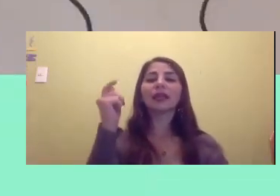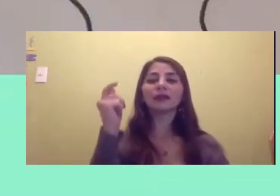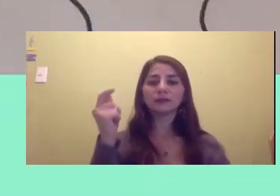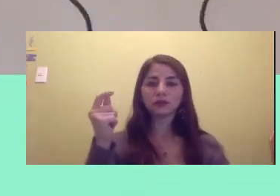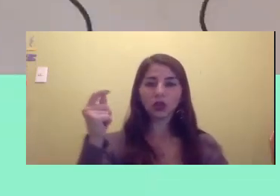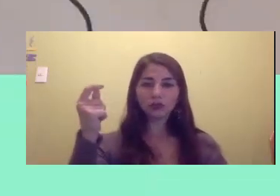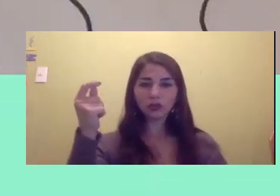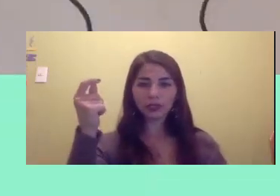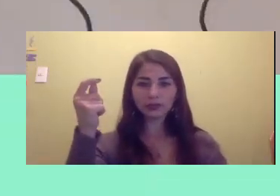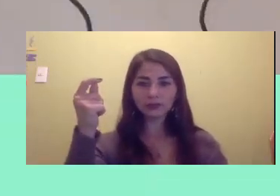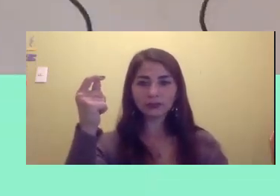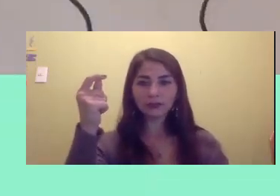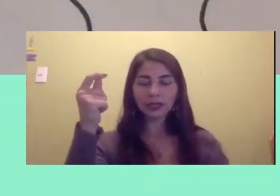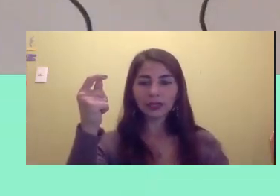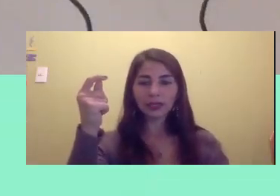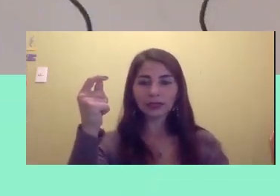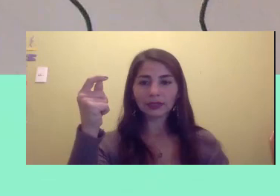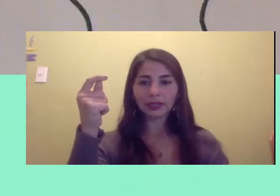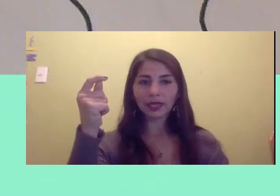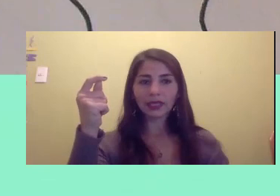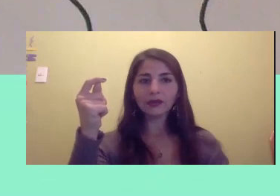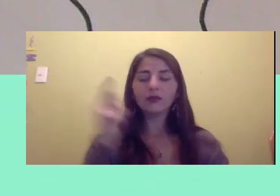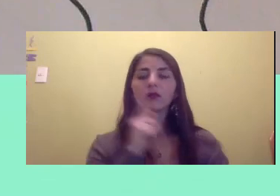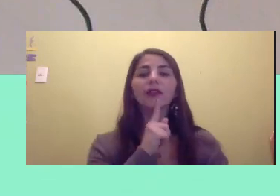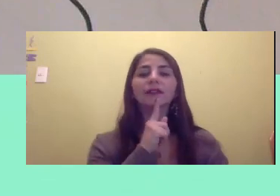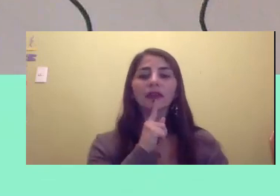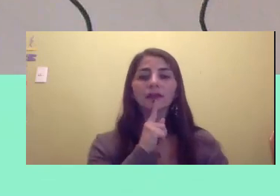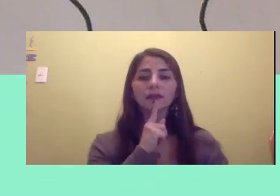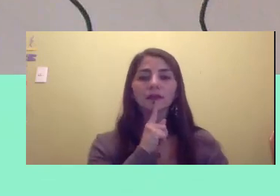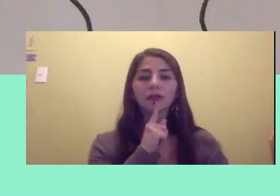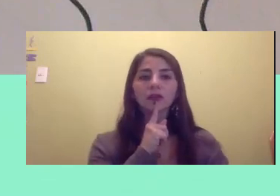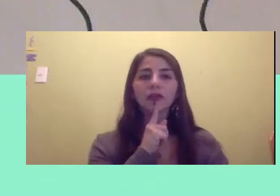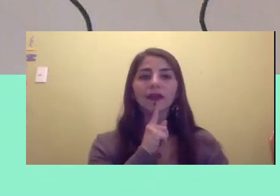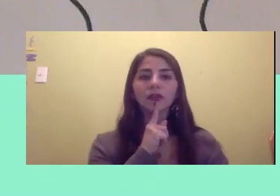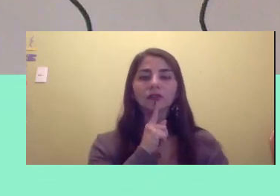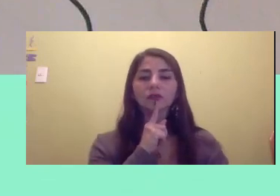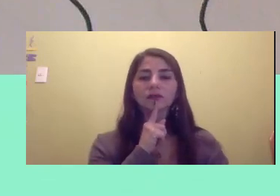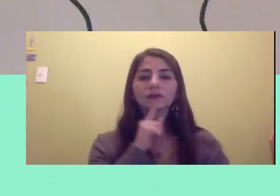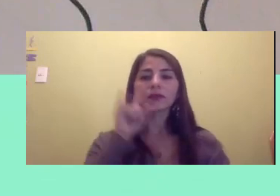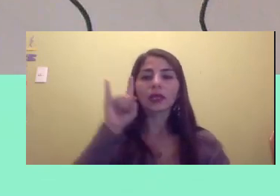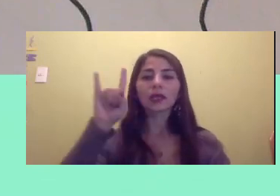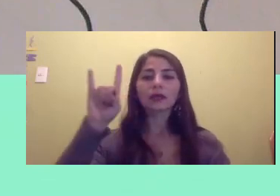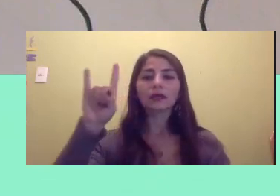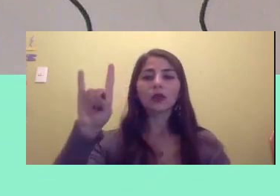¿Ya? La T, 2 opciones. La T ahí o la T con los labios.